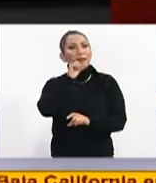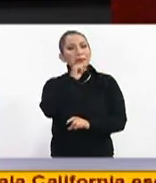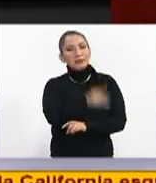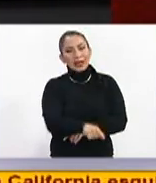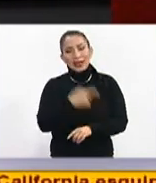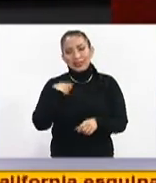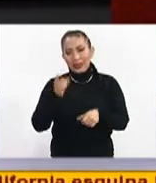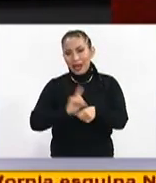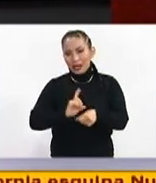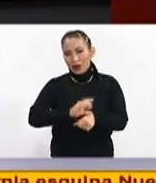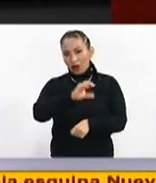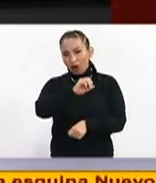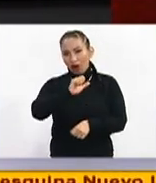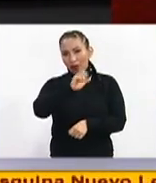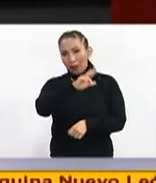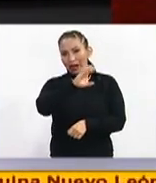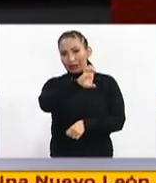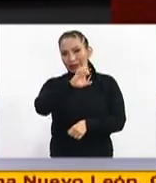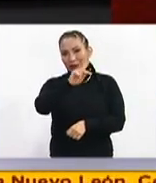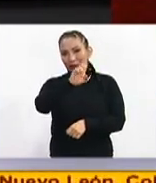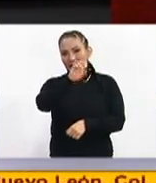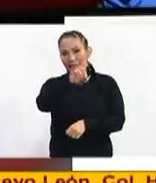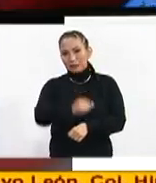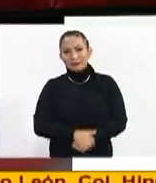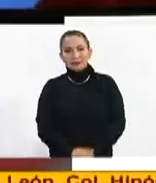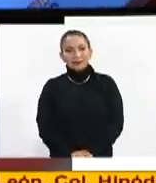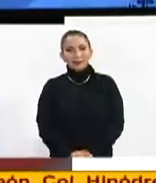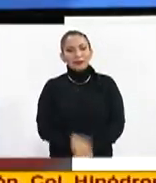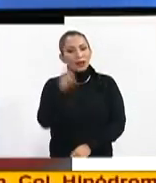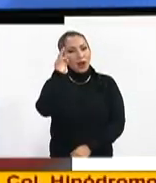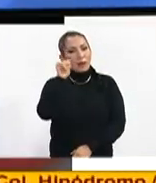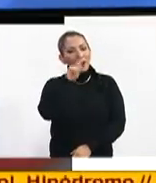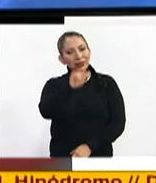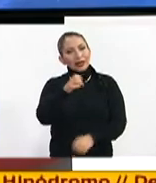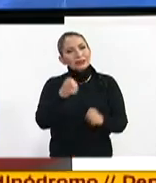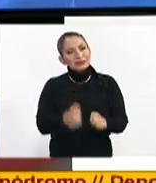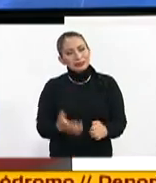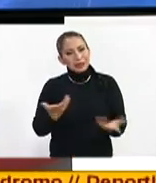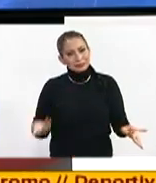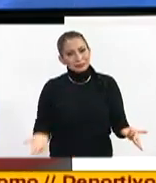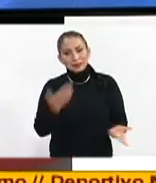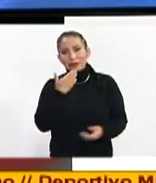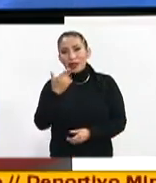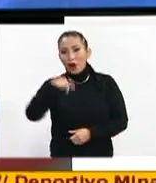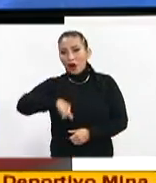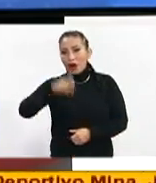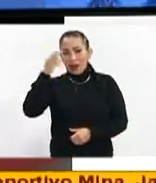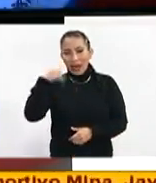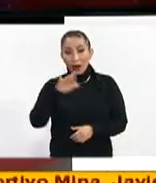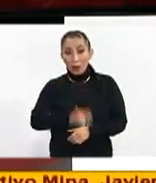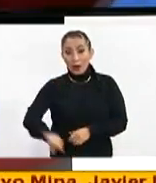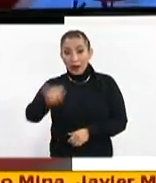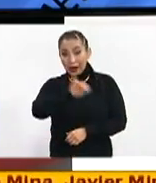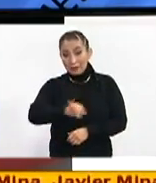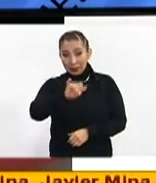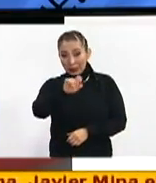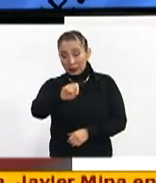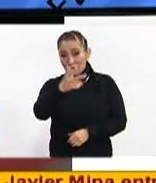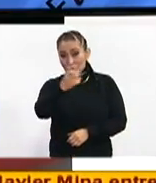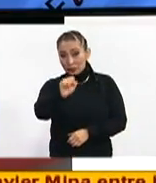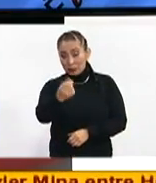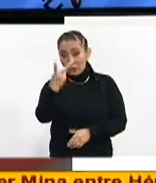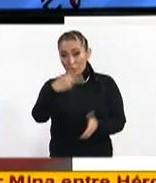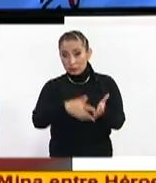gusto, como cada mañana, a mi compañero Omar Cepeda. Omar. Hola Pati, ¿qué tal te va? Es un placer saludarte esta mañana de jueves 28 de septiembre